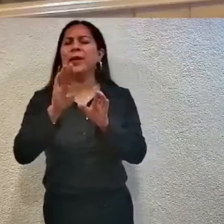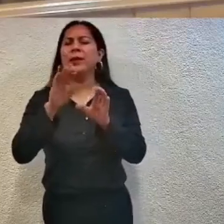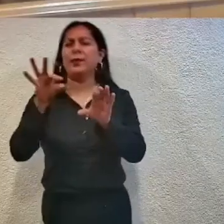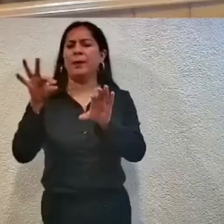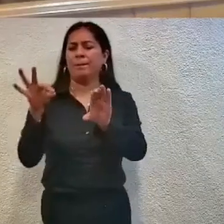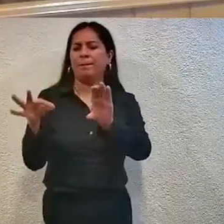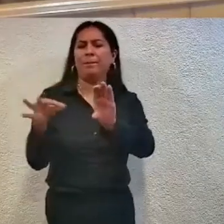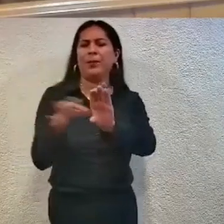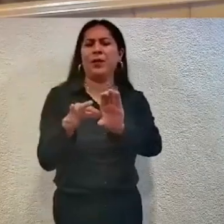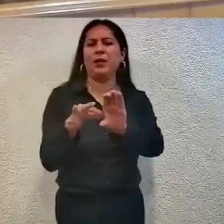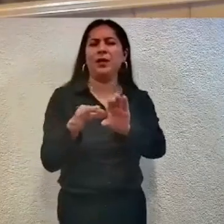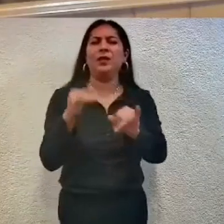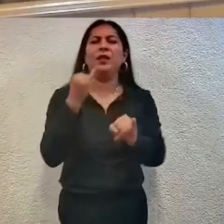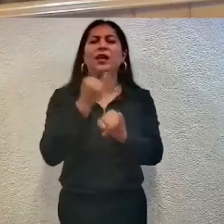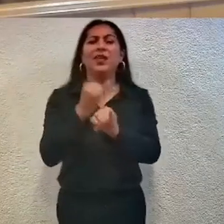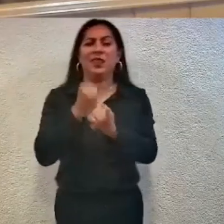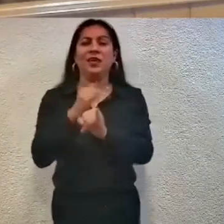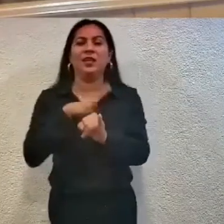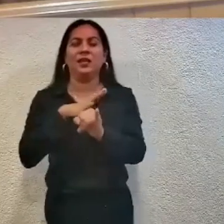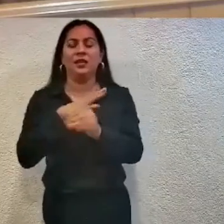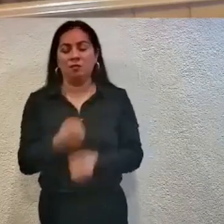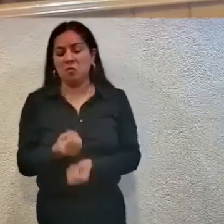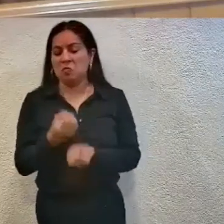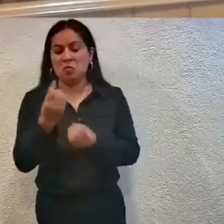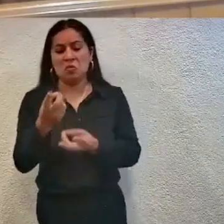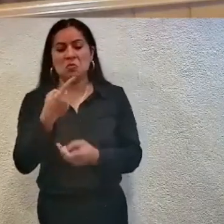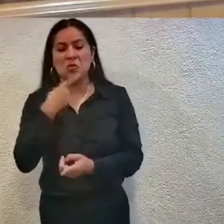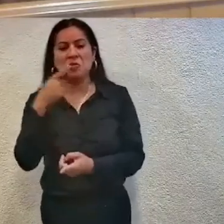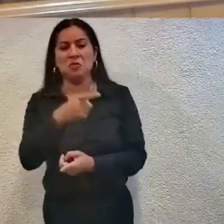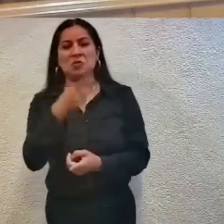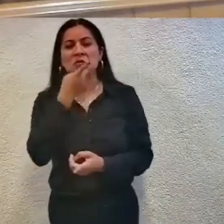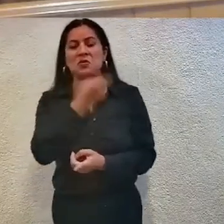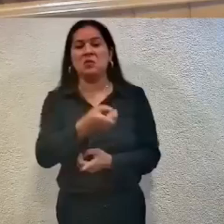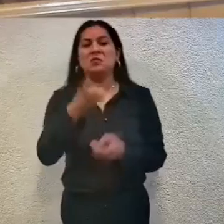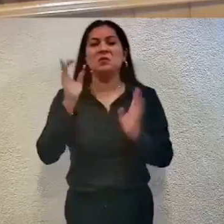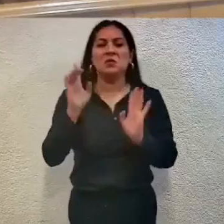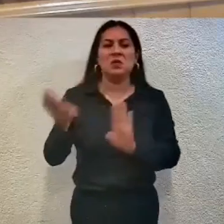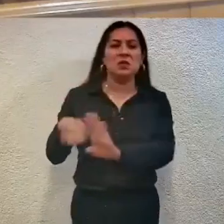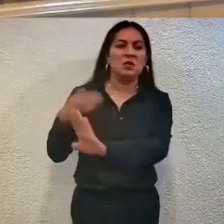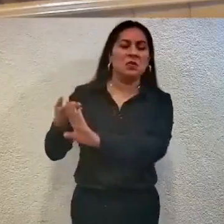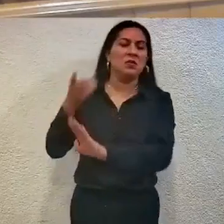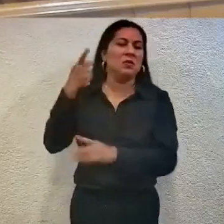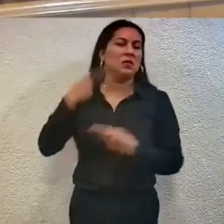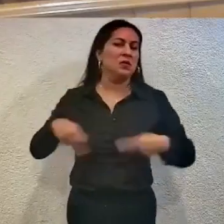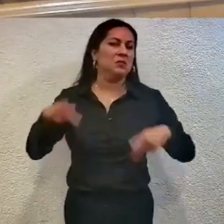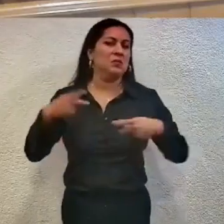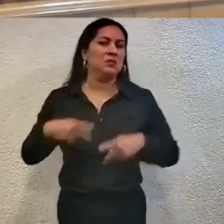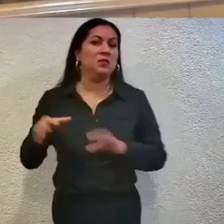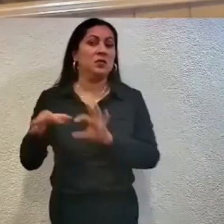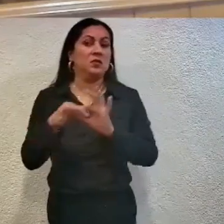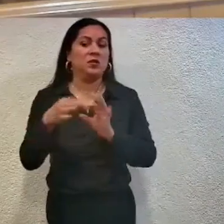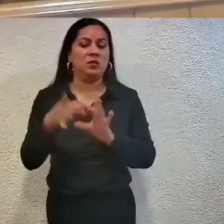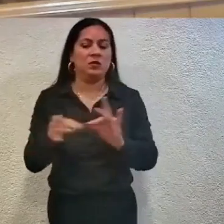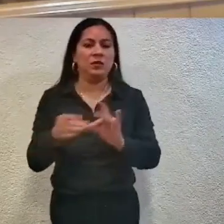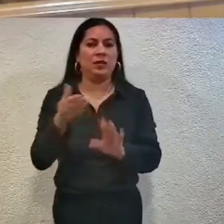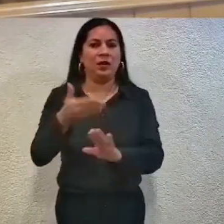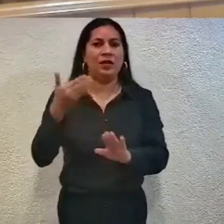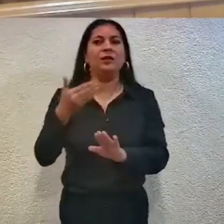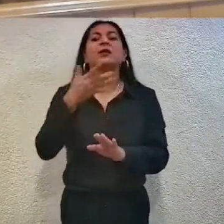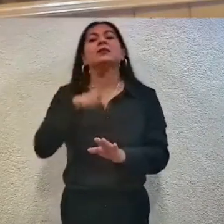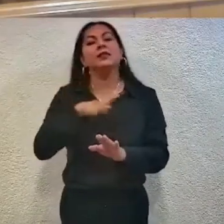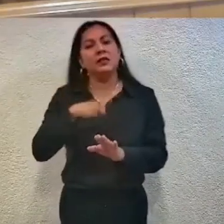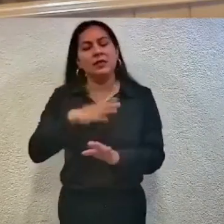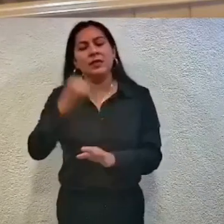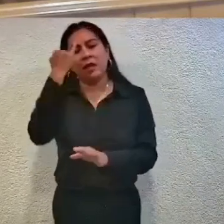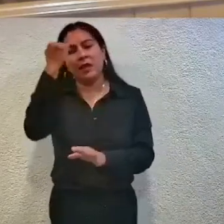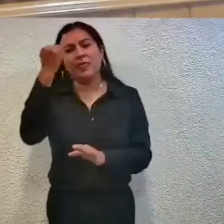USB, así como en una liga de Internet, y que a su vez alojan las expresiones que el denunciante atribuye a los denunciados. Aunado